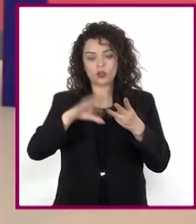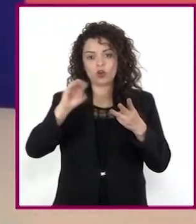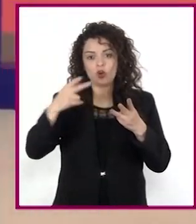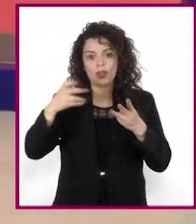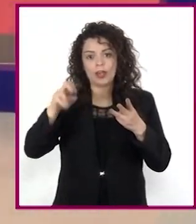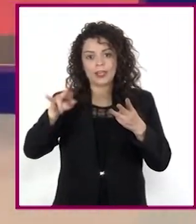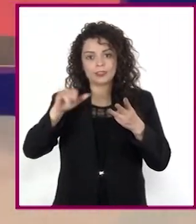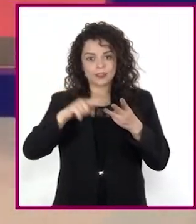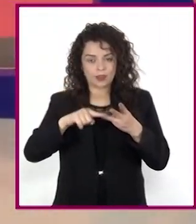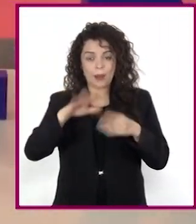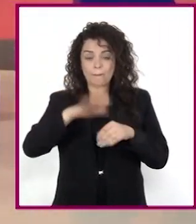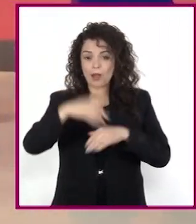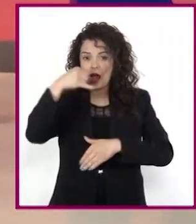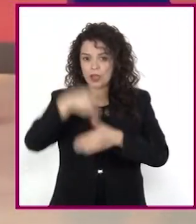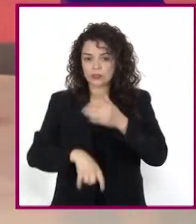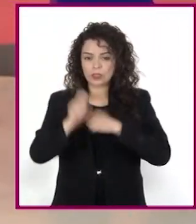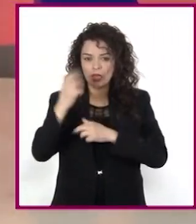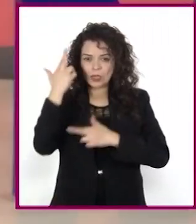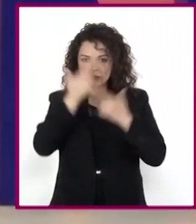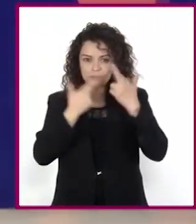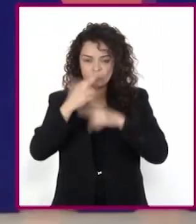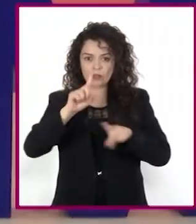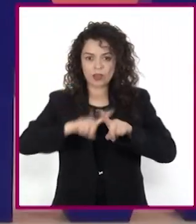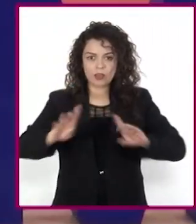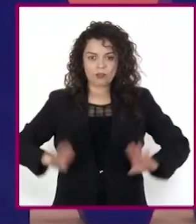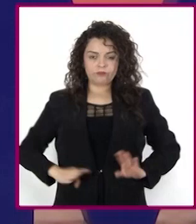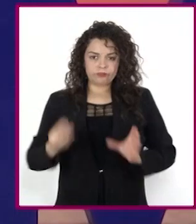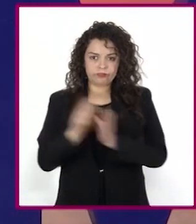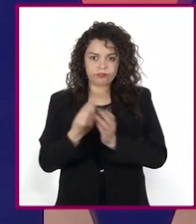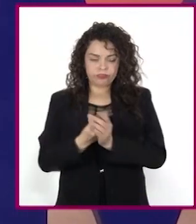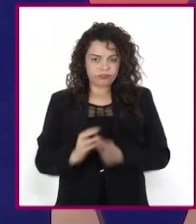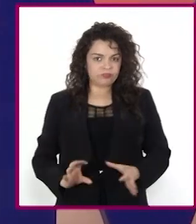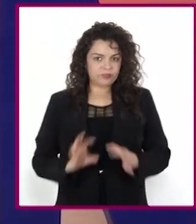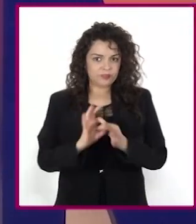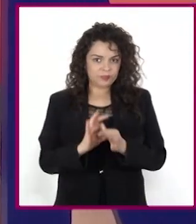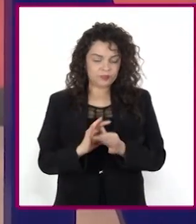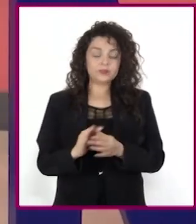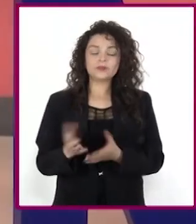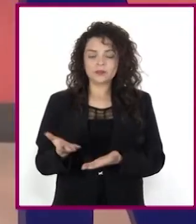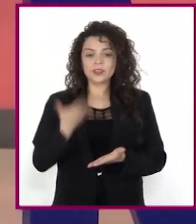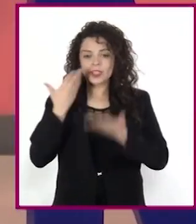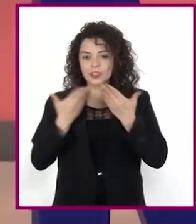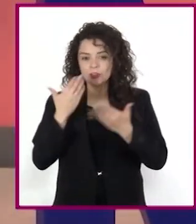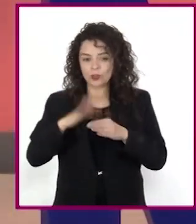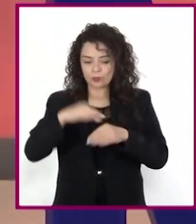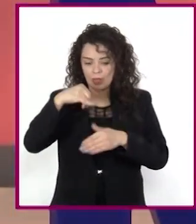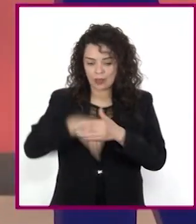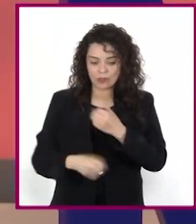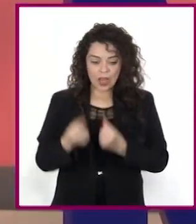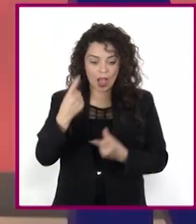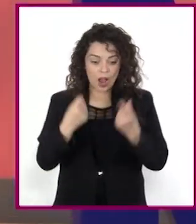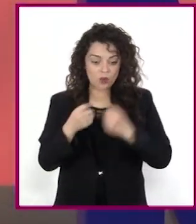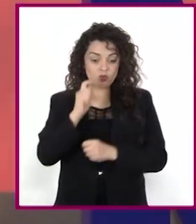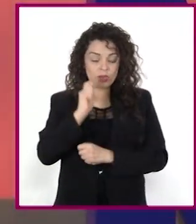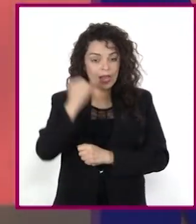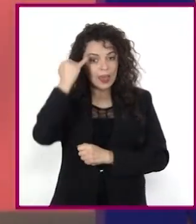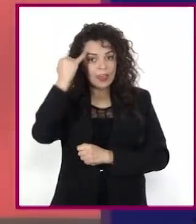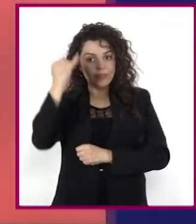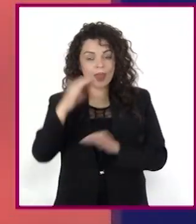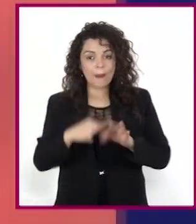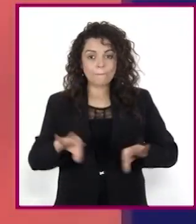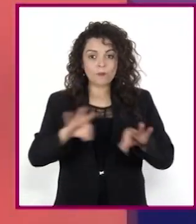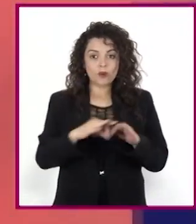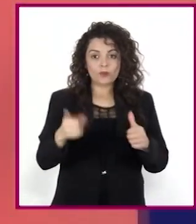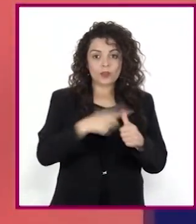Revisamos a profundidad los elementos de los que depende la coherencia. Analizamos algunos elementos que ayudan a enlazar las ideas principales con